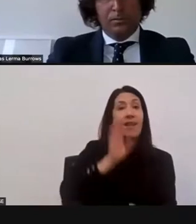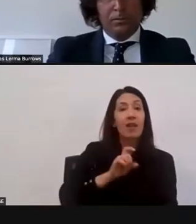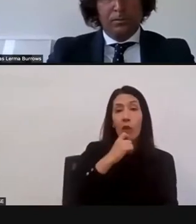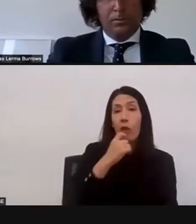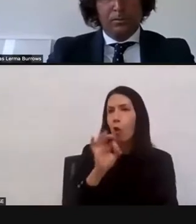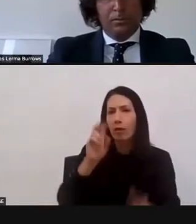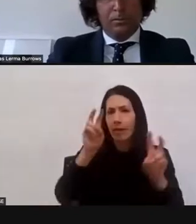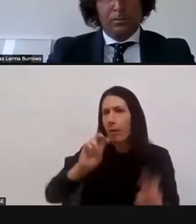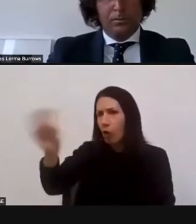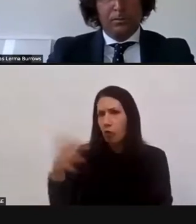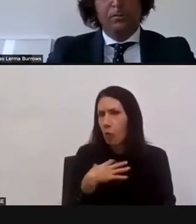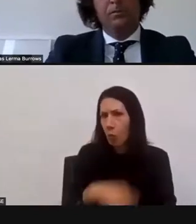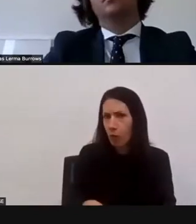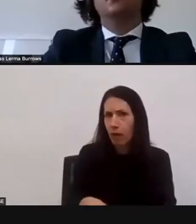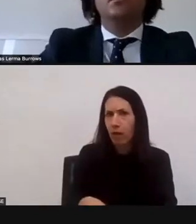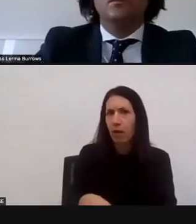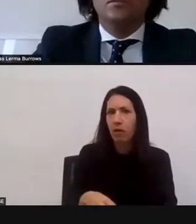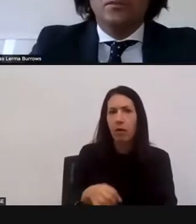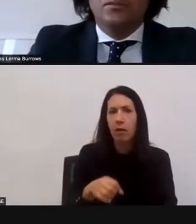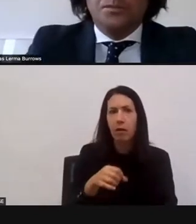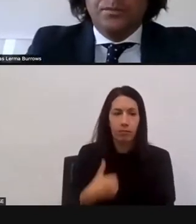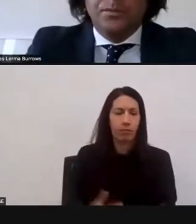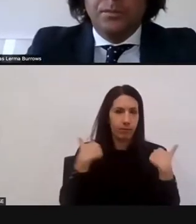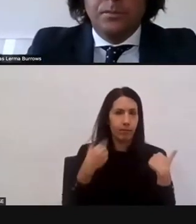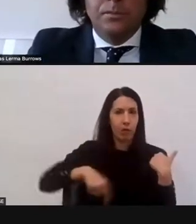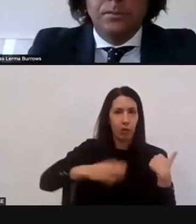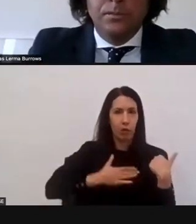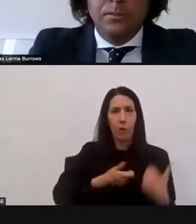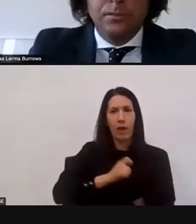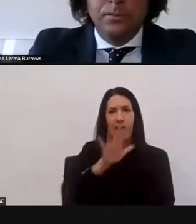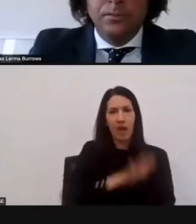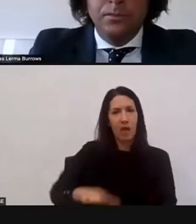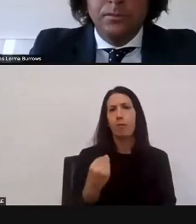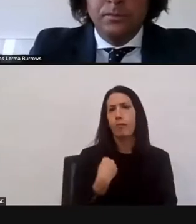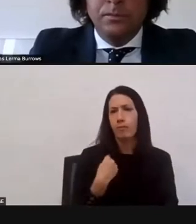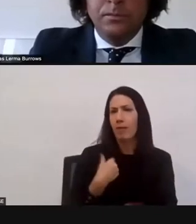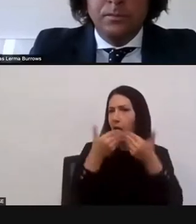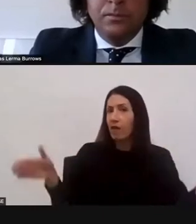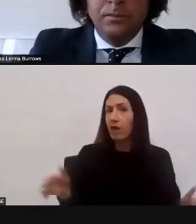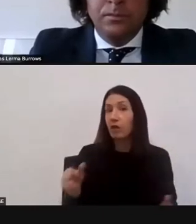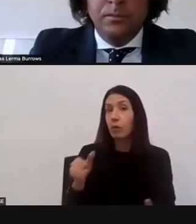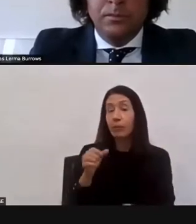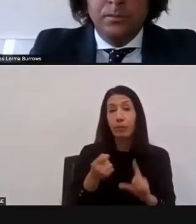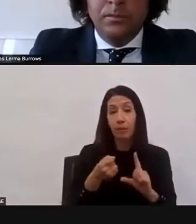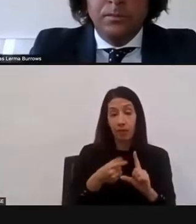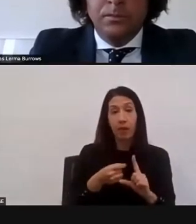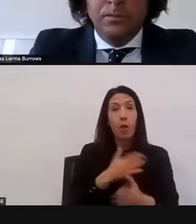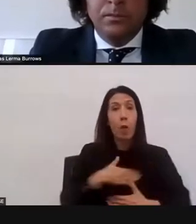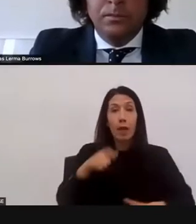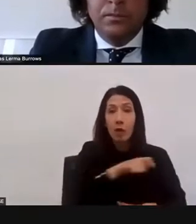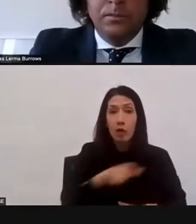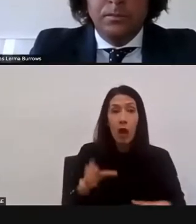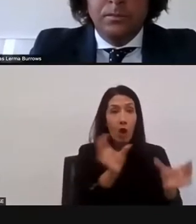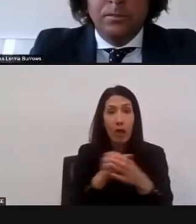cualquier otro asunto que sea objeto de competencia por parte de Policía Nacional. Es ahí también donde cualquier persona, grupo, colectivo puede